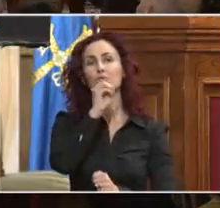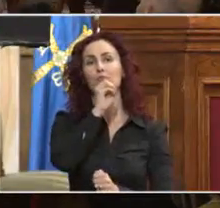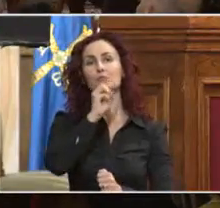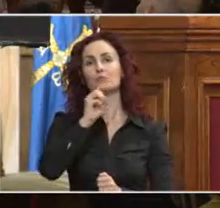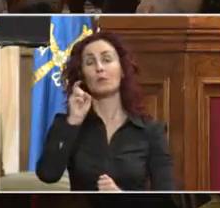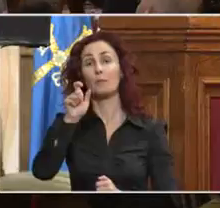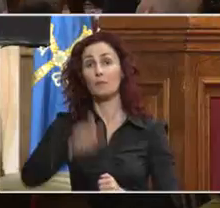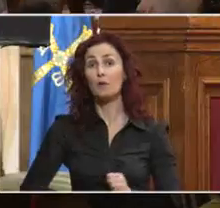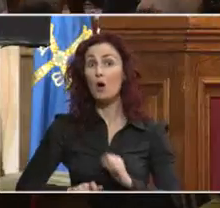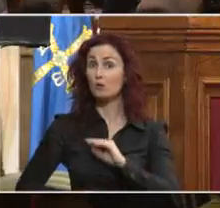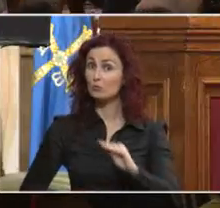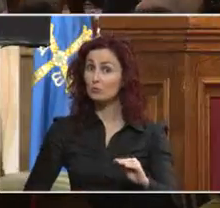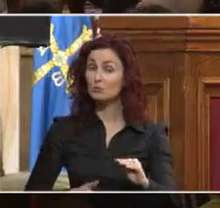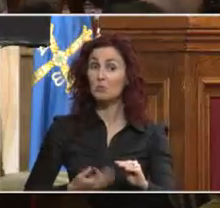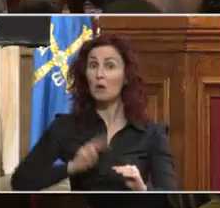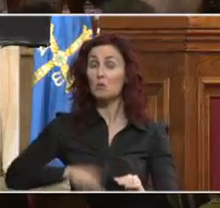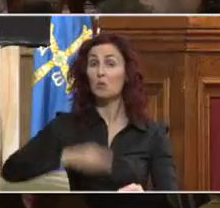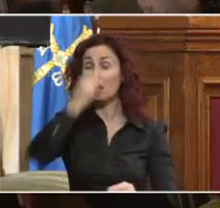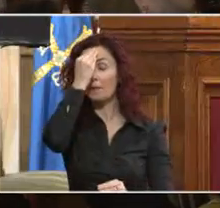enteré de cómo era un bolero, nunca lo había pensado.